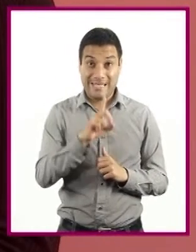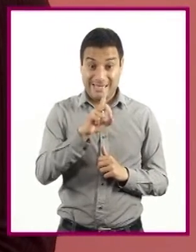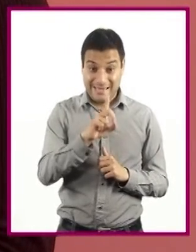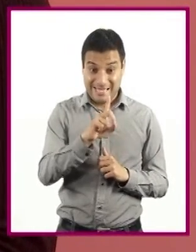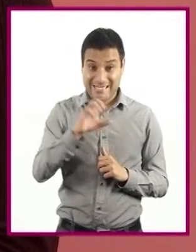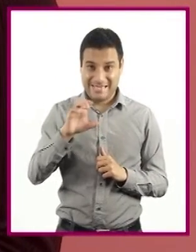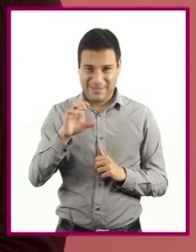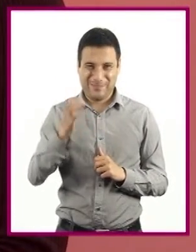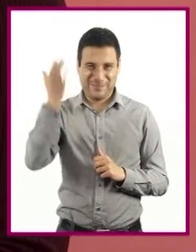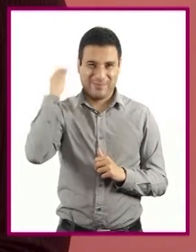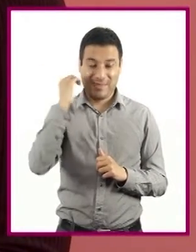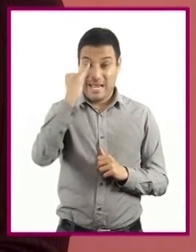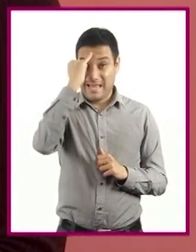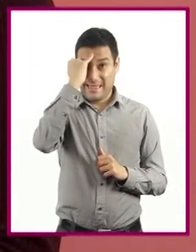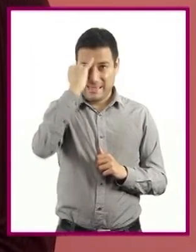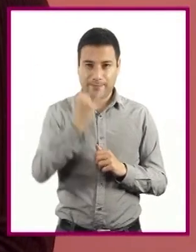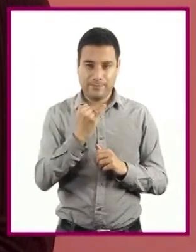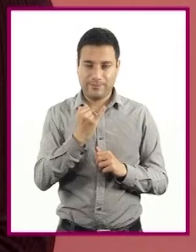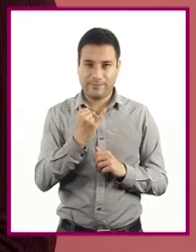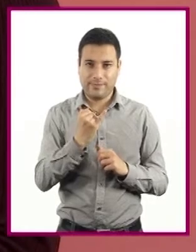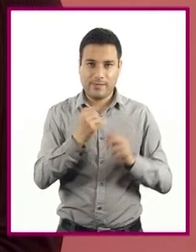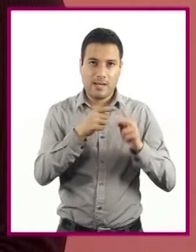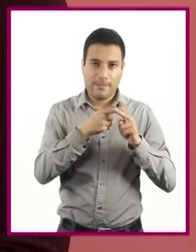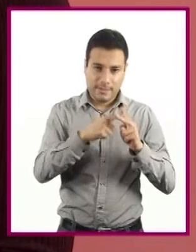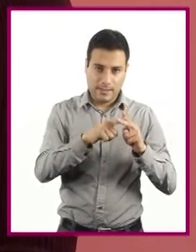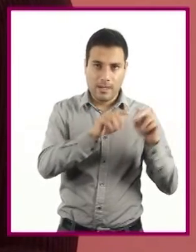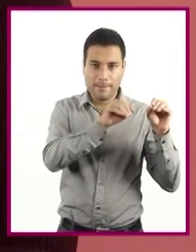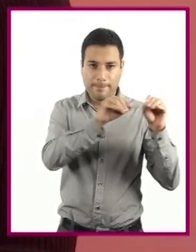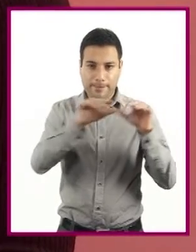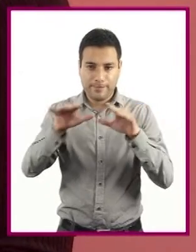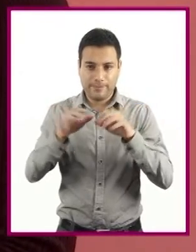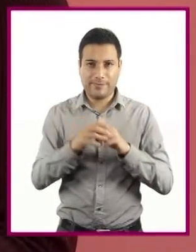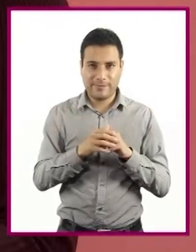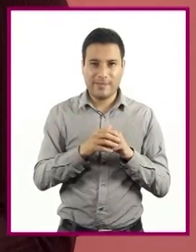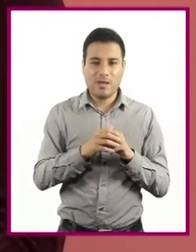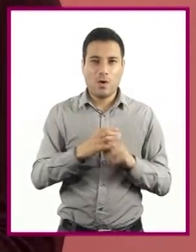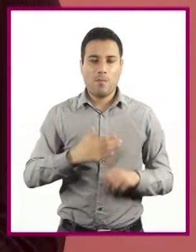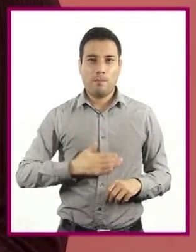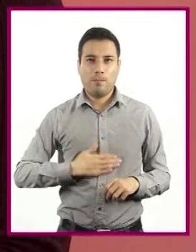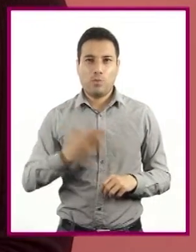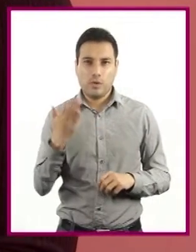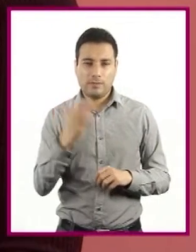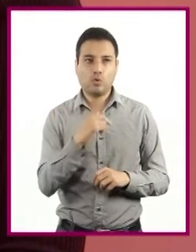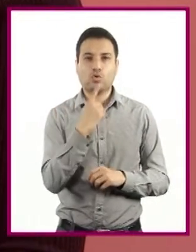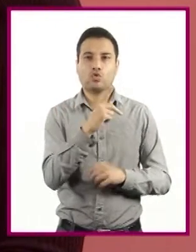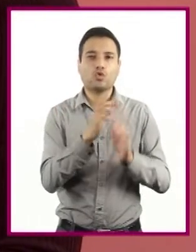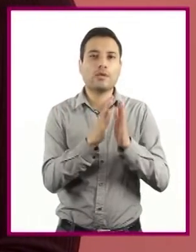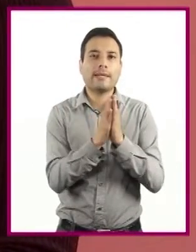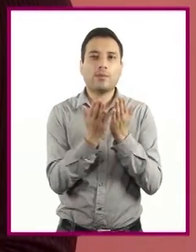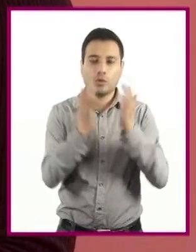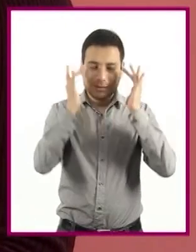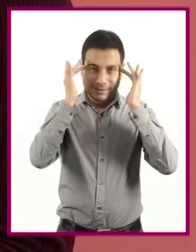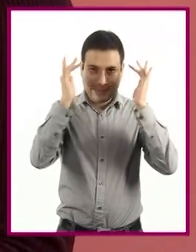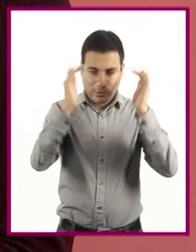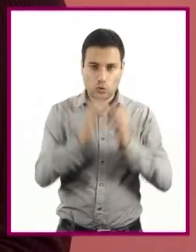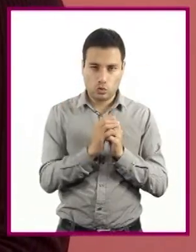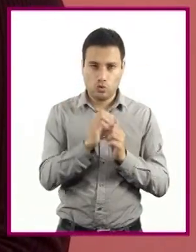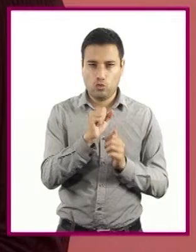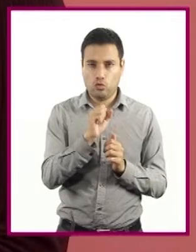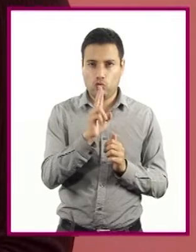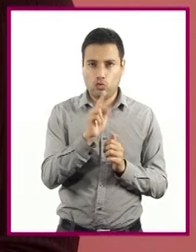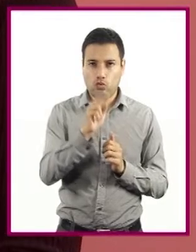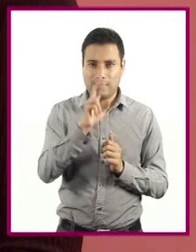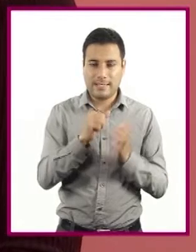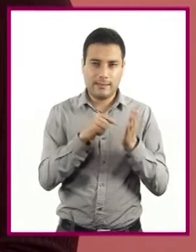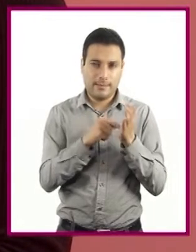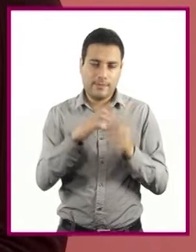la antigua India, llega el budismo a China. De sus textos sagrados, denominados sutras, provienen muchas ideas y